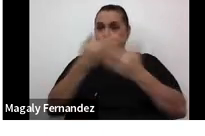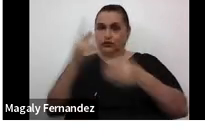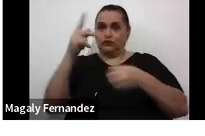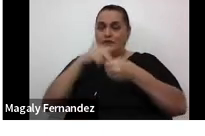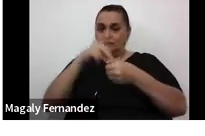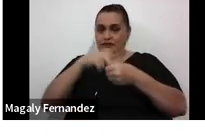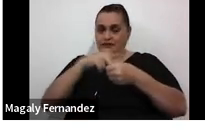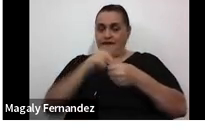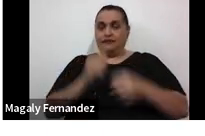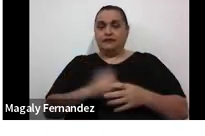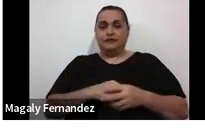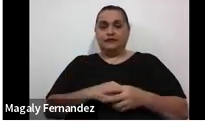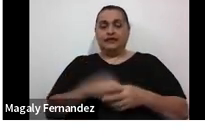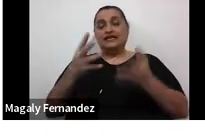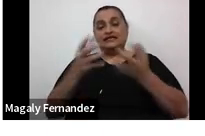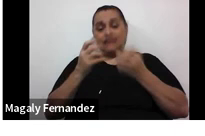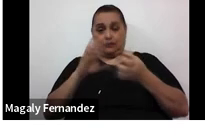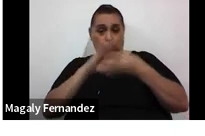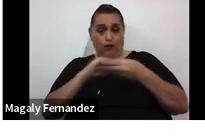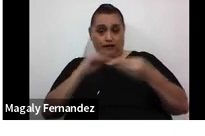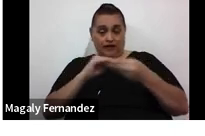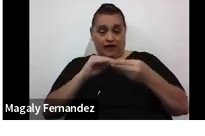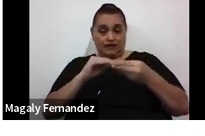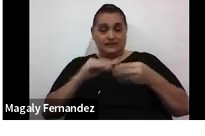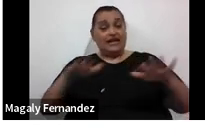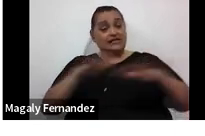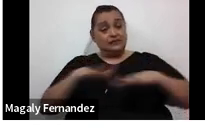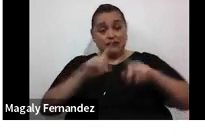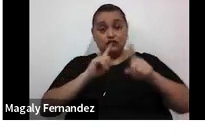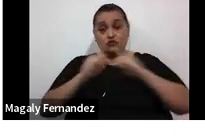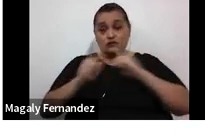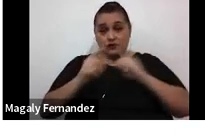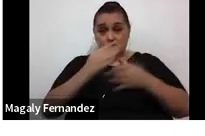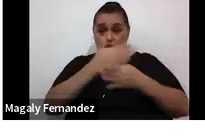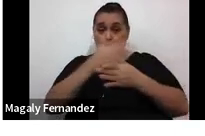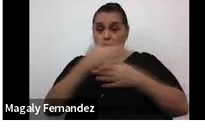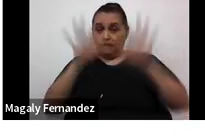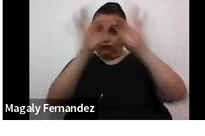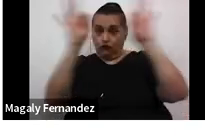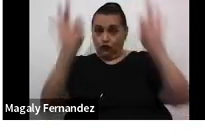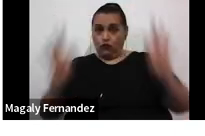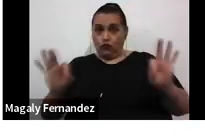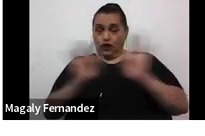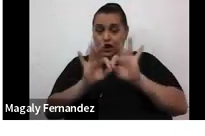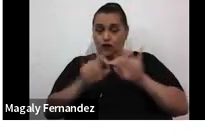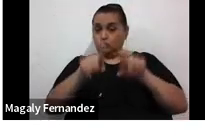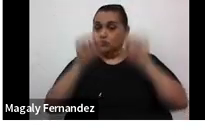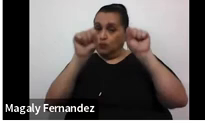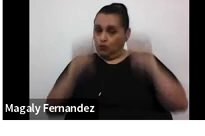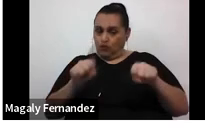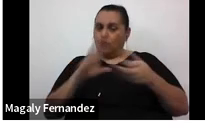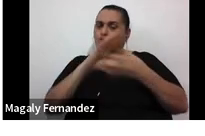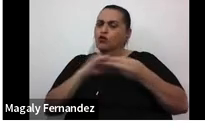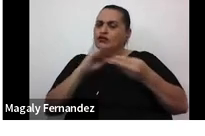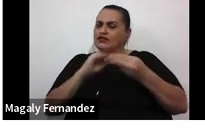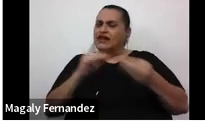y bueno que quisiéramos comentarles que en el espacio de chat les vamos a compartir un formulario para que nos puedan contar que les